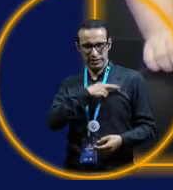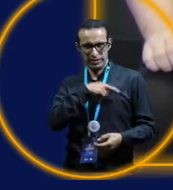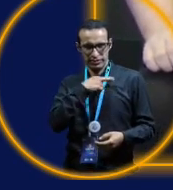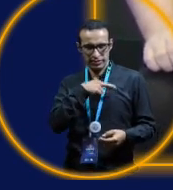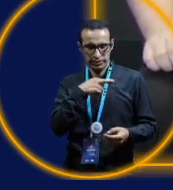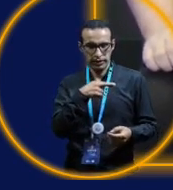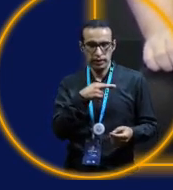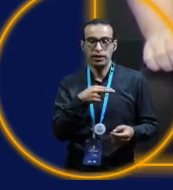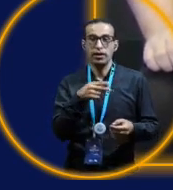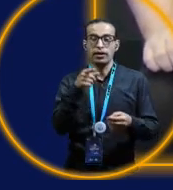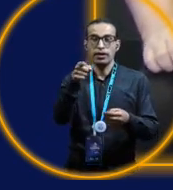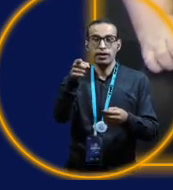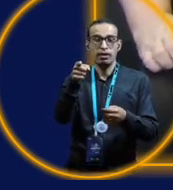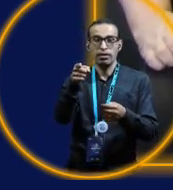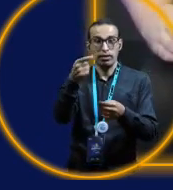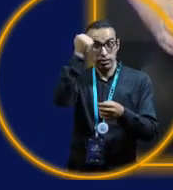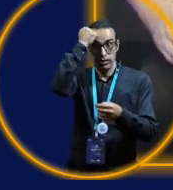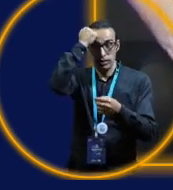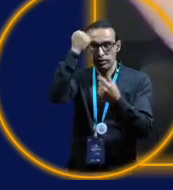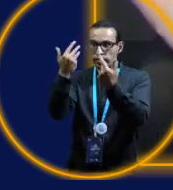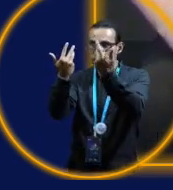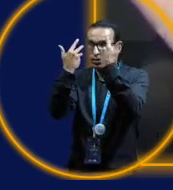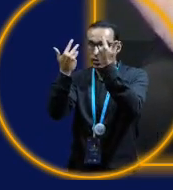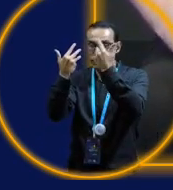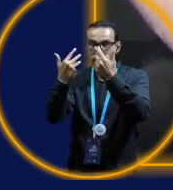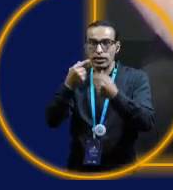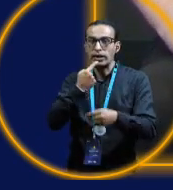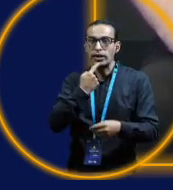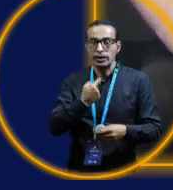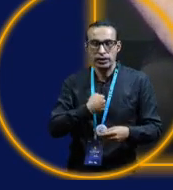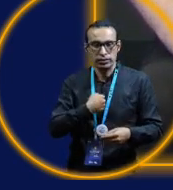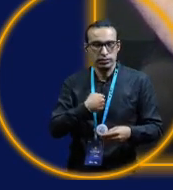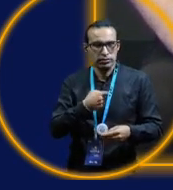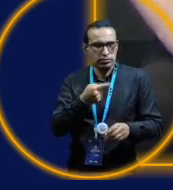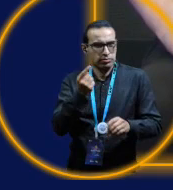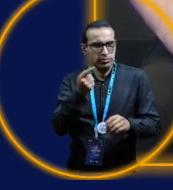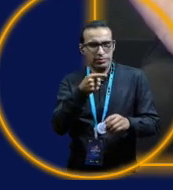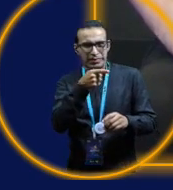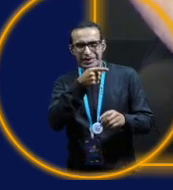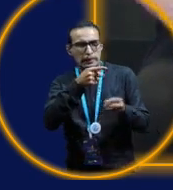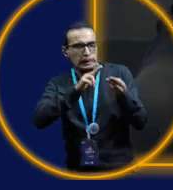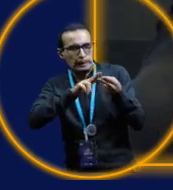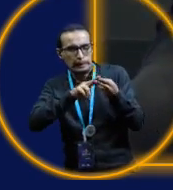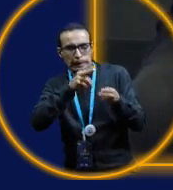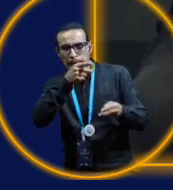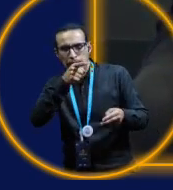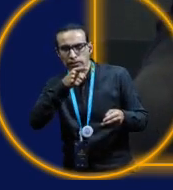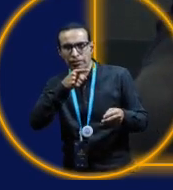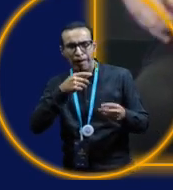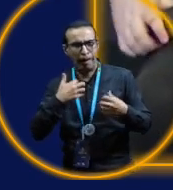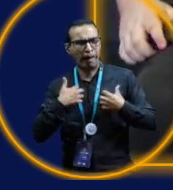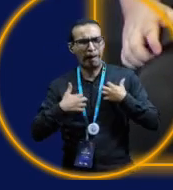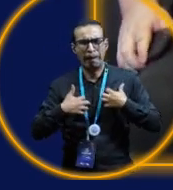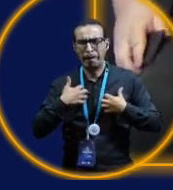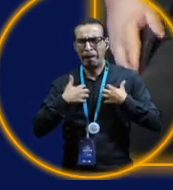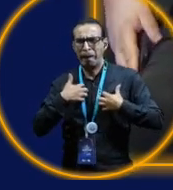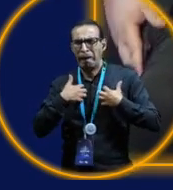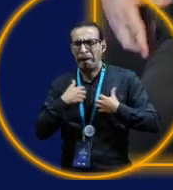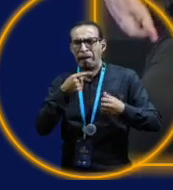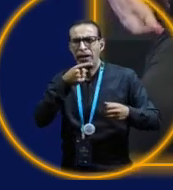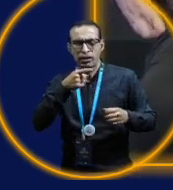de tener curiosidad sobre las cosas que nos asustan y yo creo que especialmente hay gente que se atemoriza